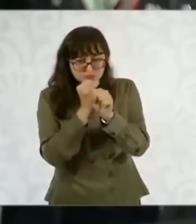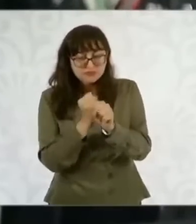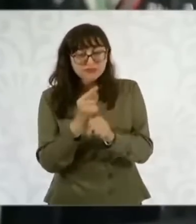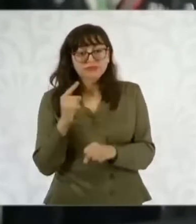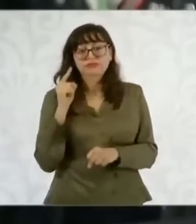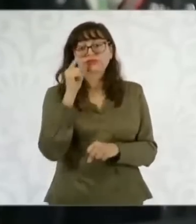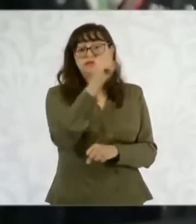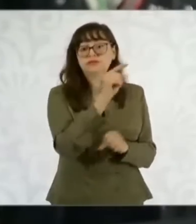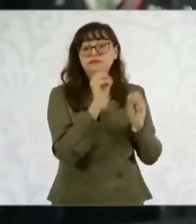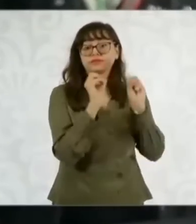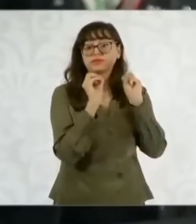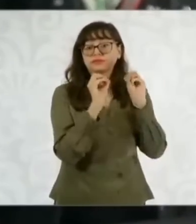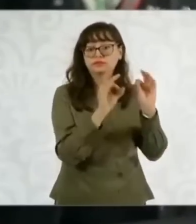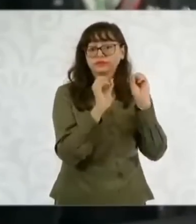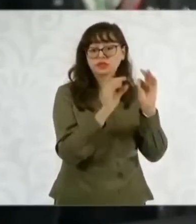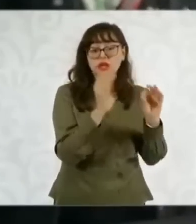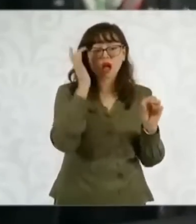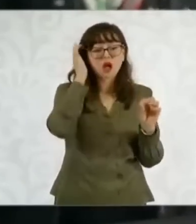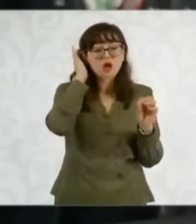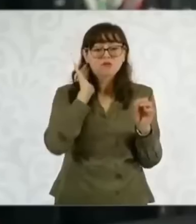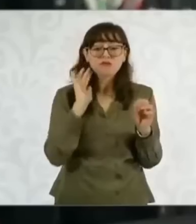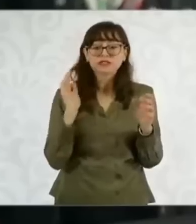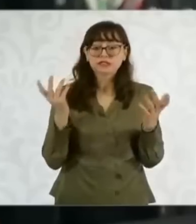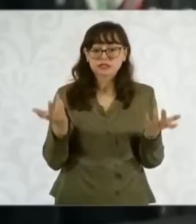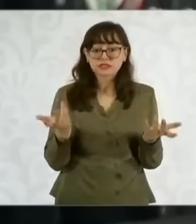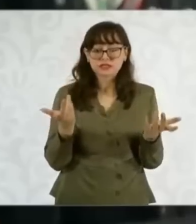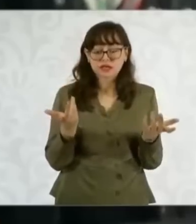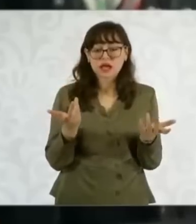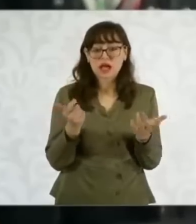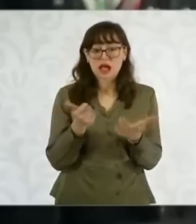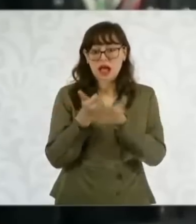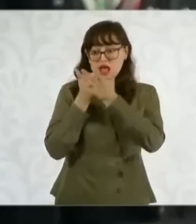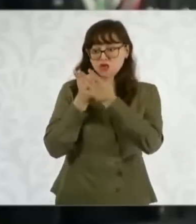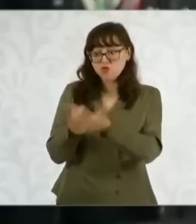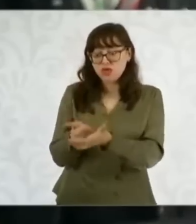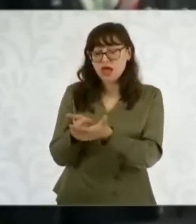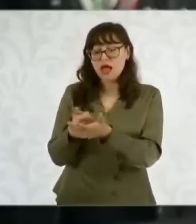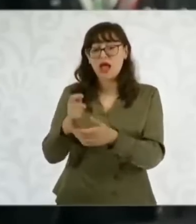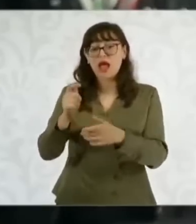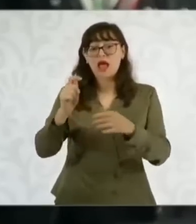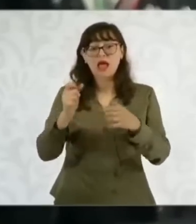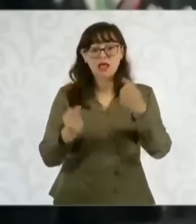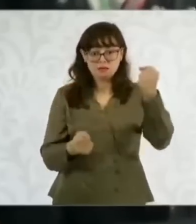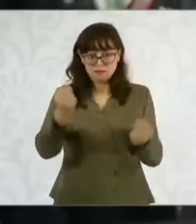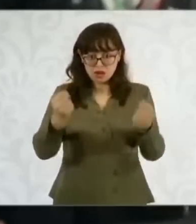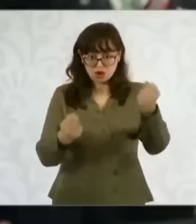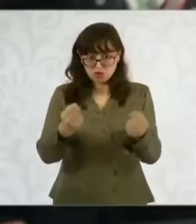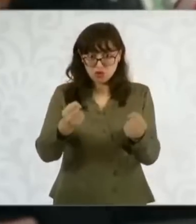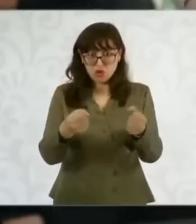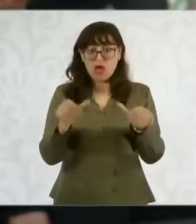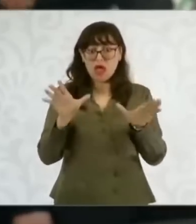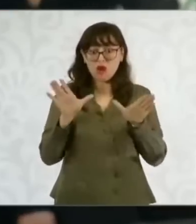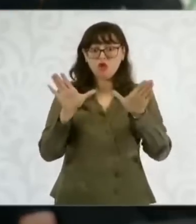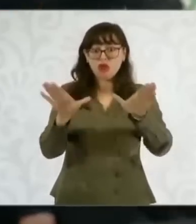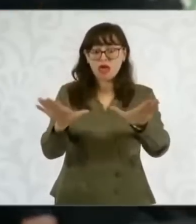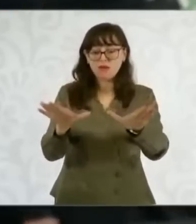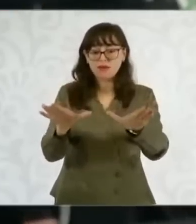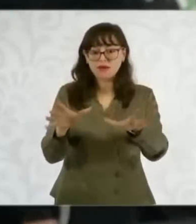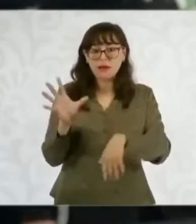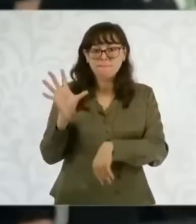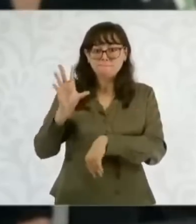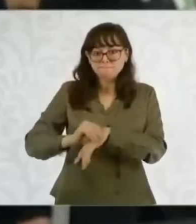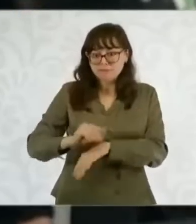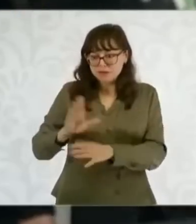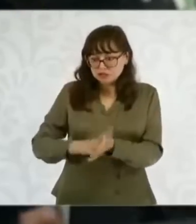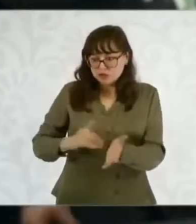Unidos, le proporcionó la facilidad para poder dar un piloto, una aeronave, y que además este tipo de permisos para